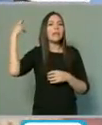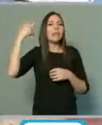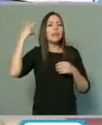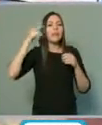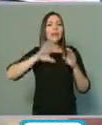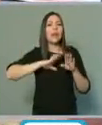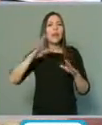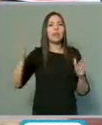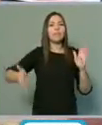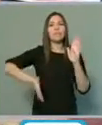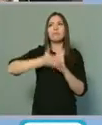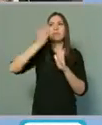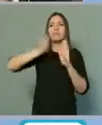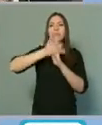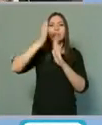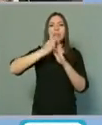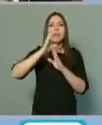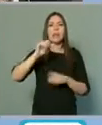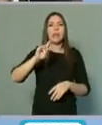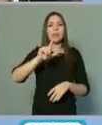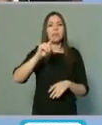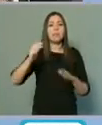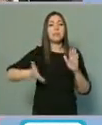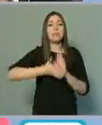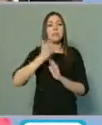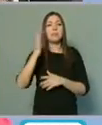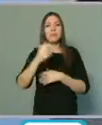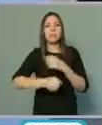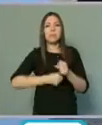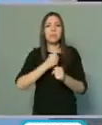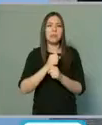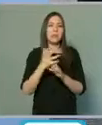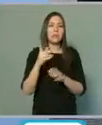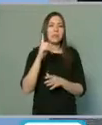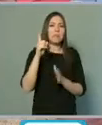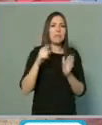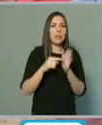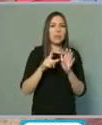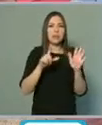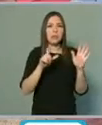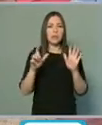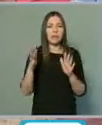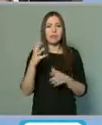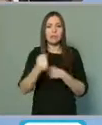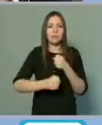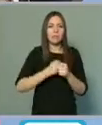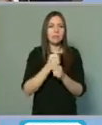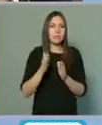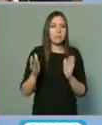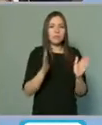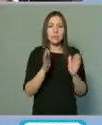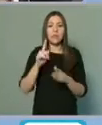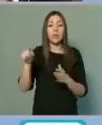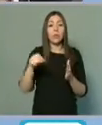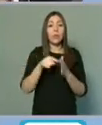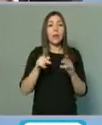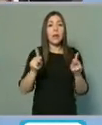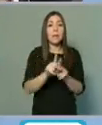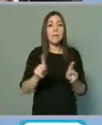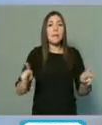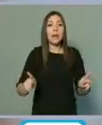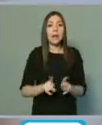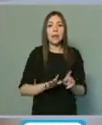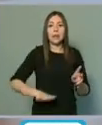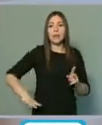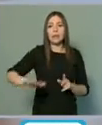castillo que se construyó por ahí del 1700 y fracción. Ajá. Y pues está en la plaza principal, es una